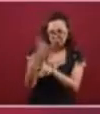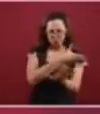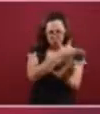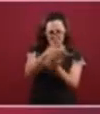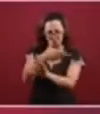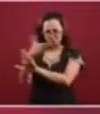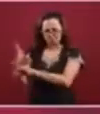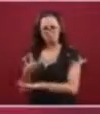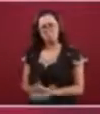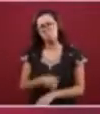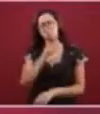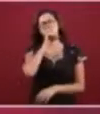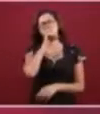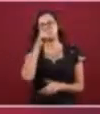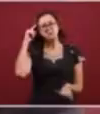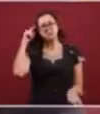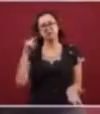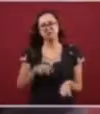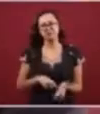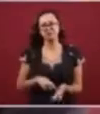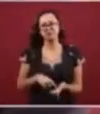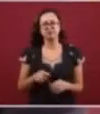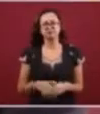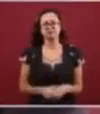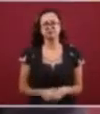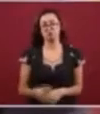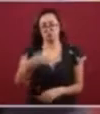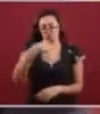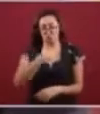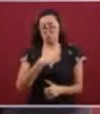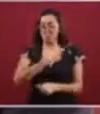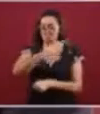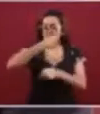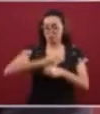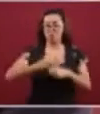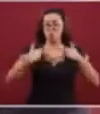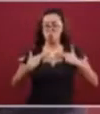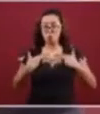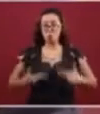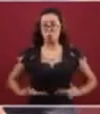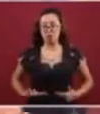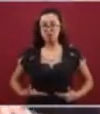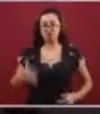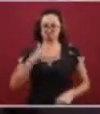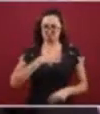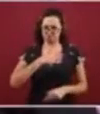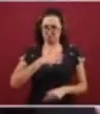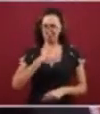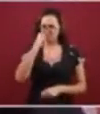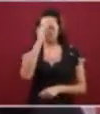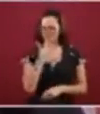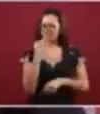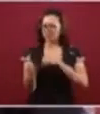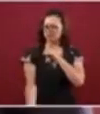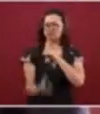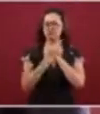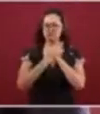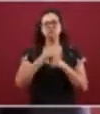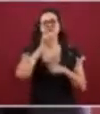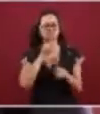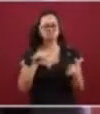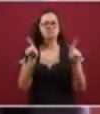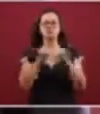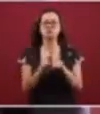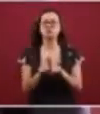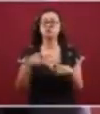tipo. Yo antes que funcionaria soy ser humano y también tengo que defenderme. A través de las redes